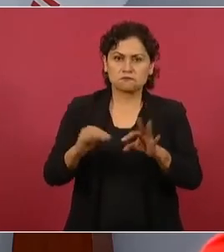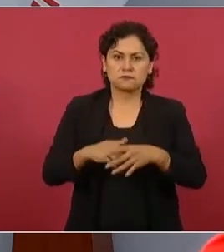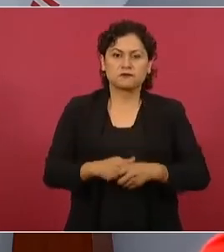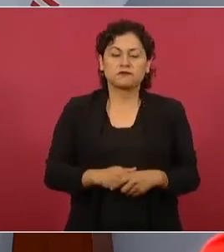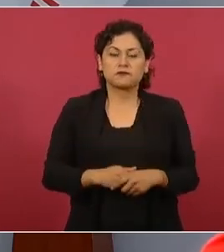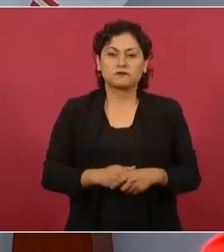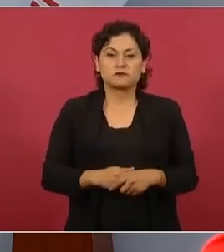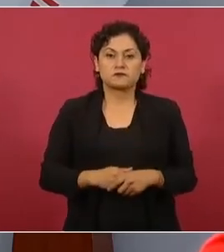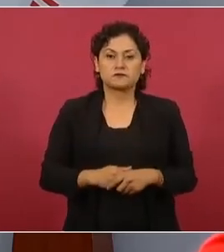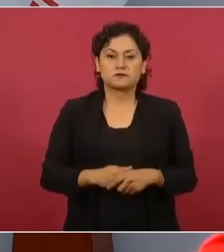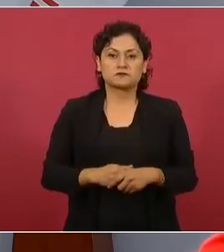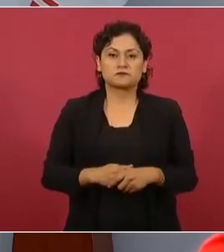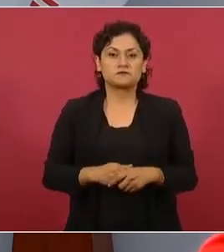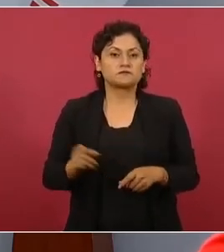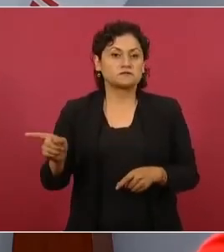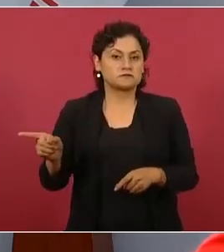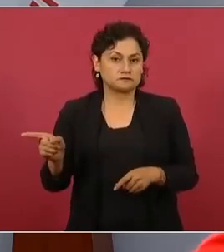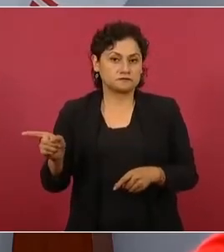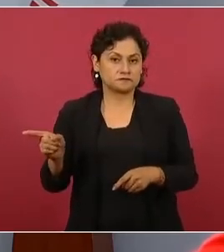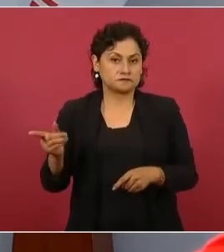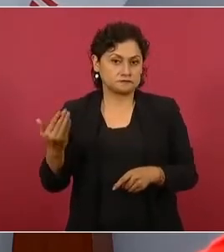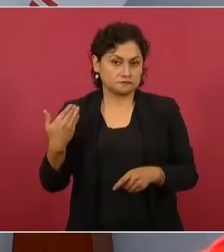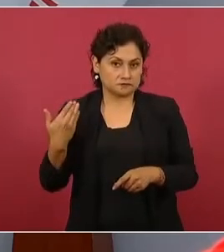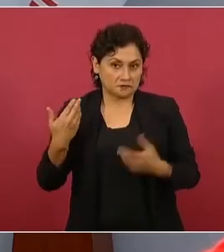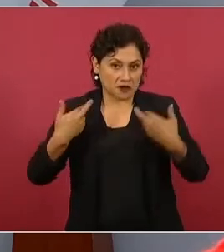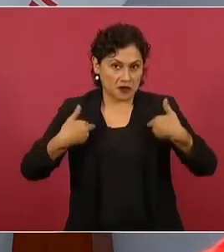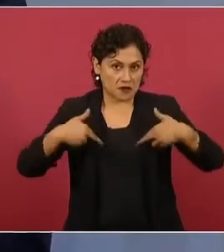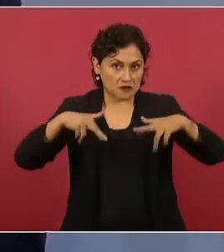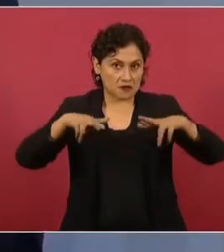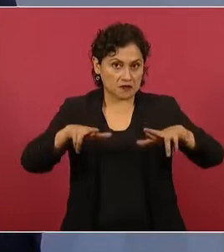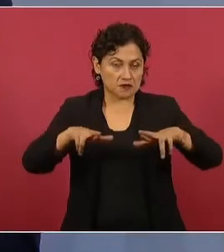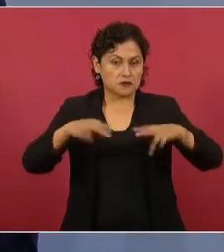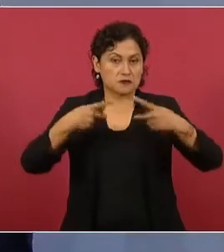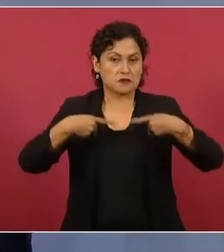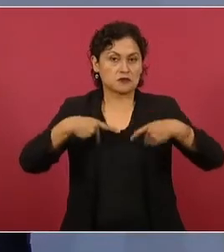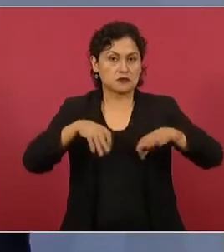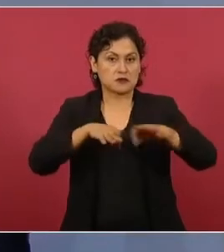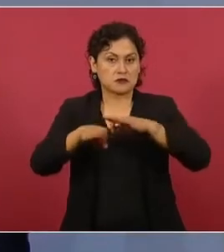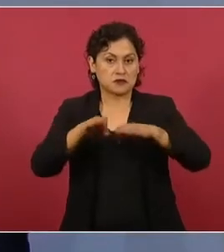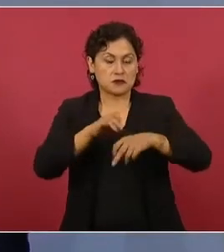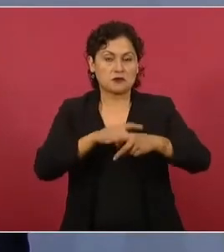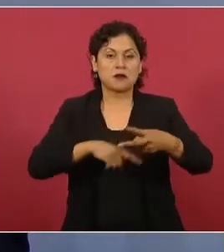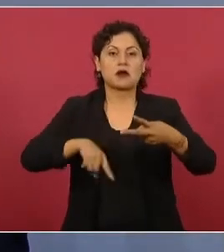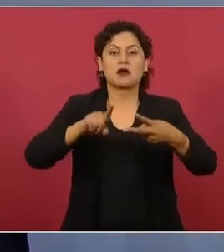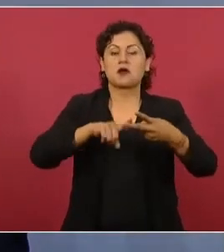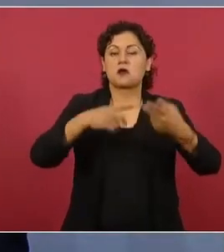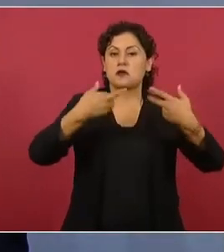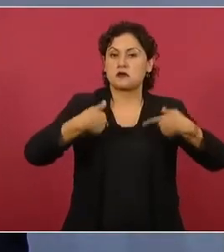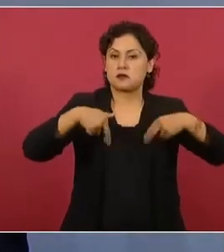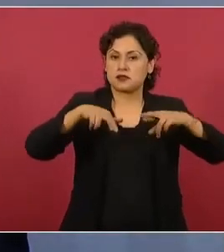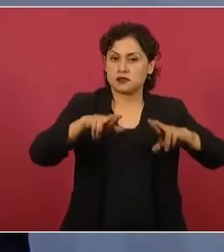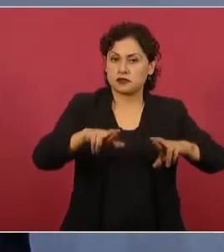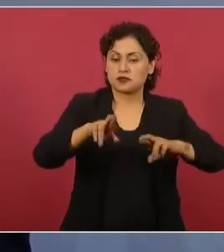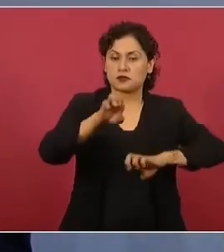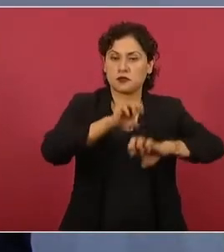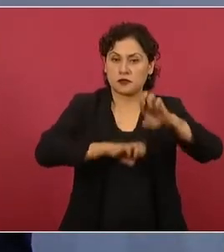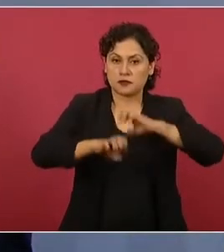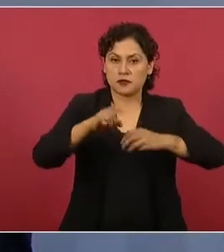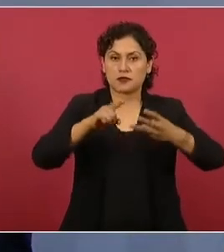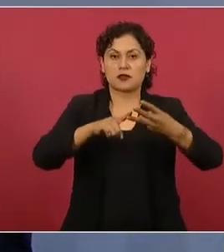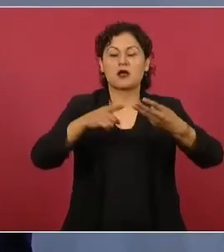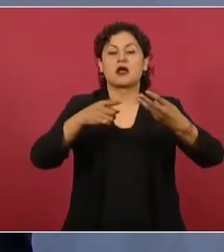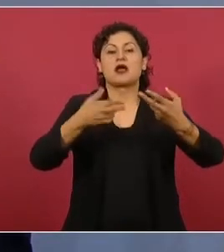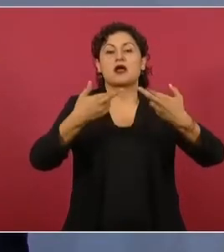tanto por la representación obrera como por la representación empresarial y el